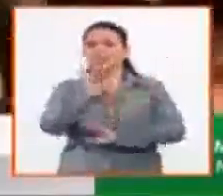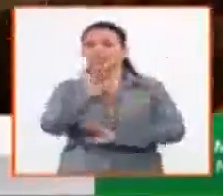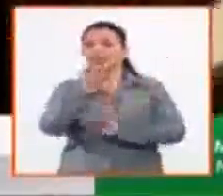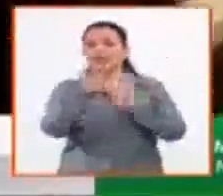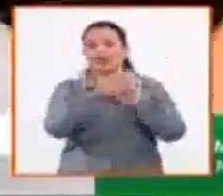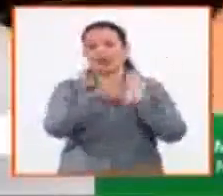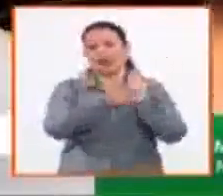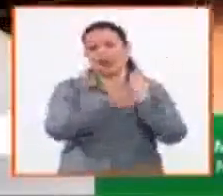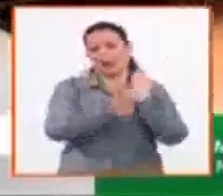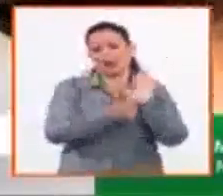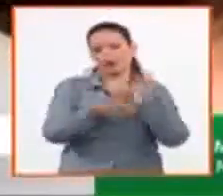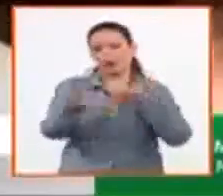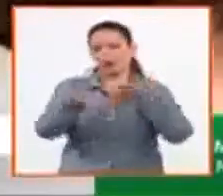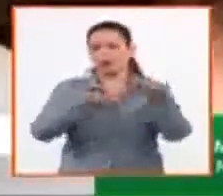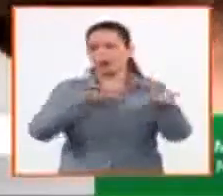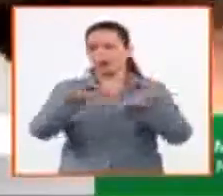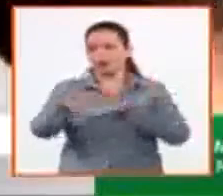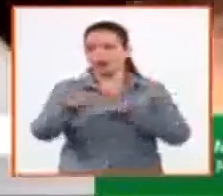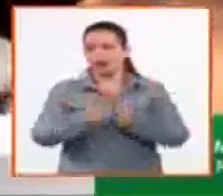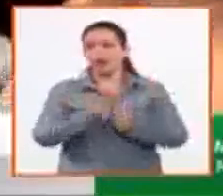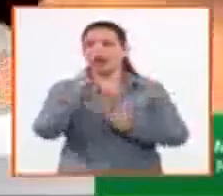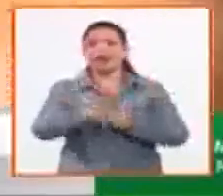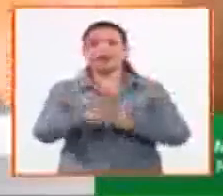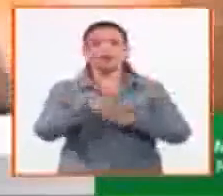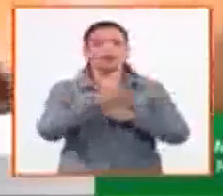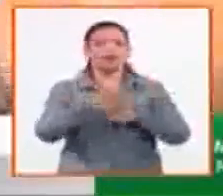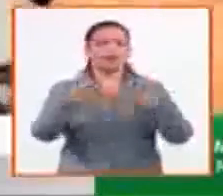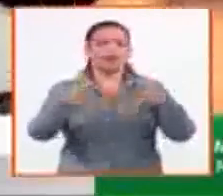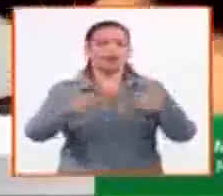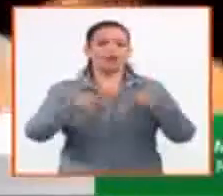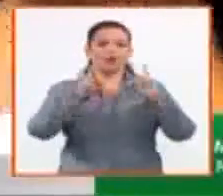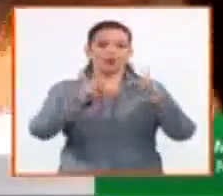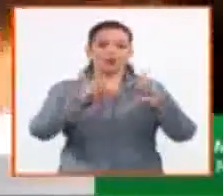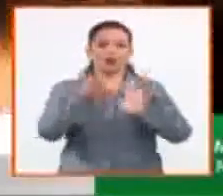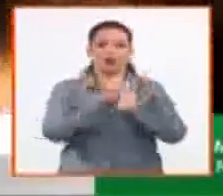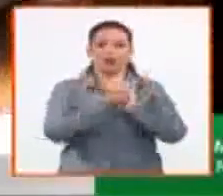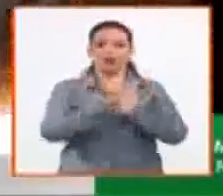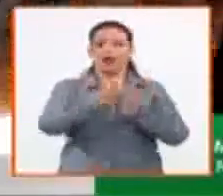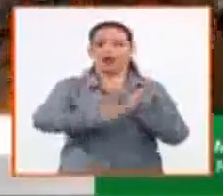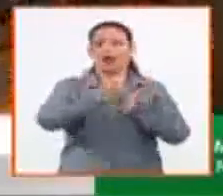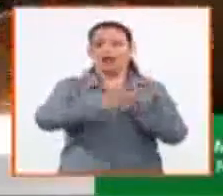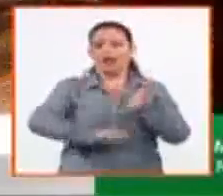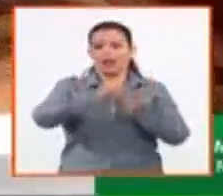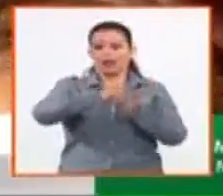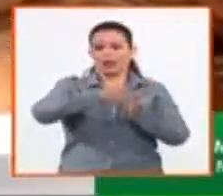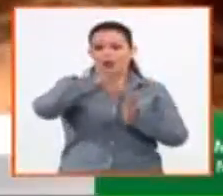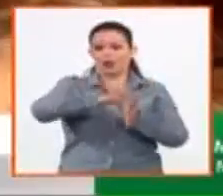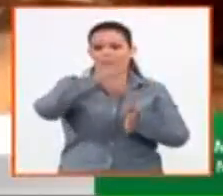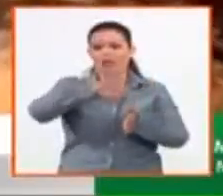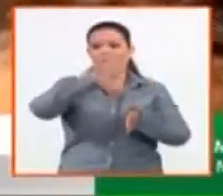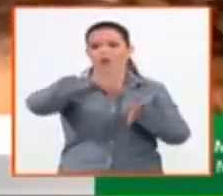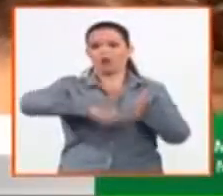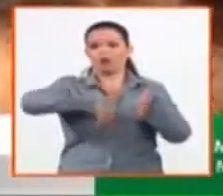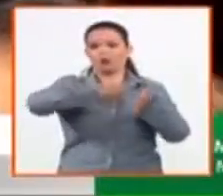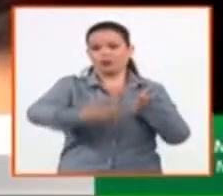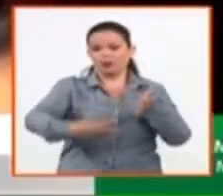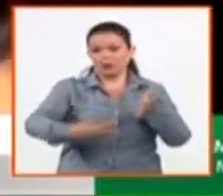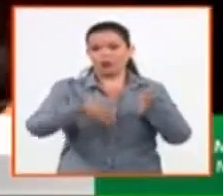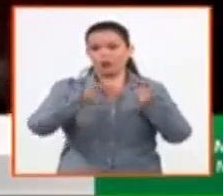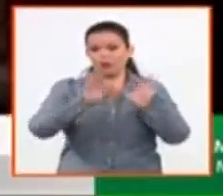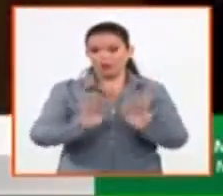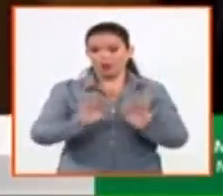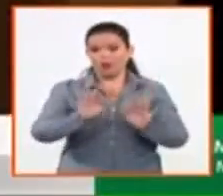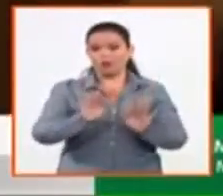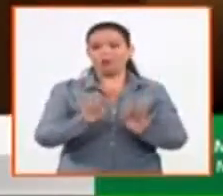ellos se contemplaban los derechos políticos, las garantías electorales y un cronograma para celebrar las elecciones regionales programadas para